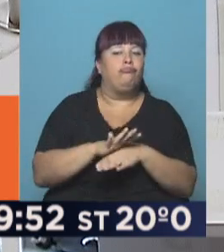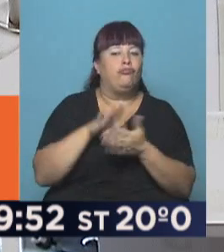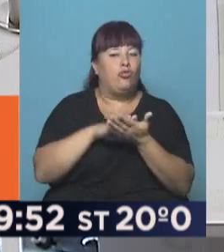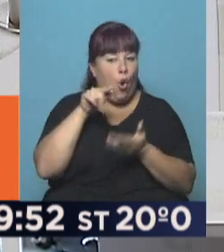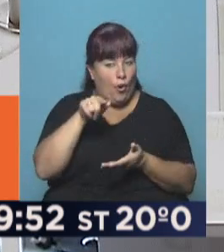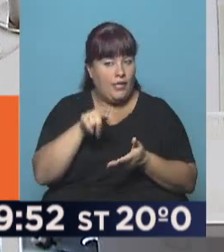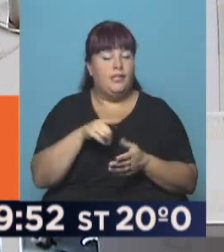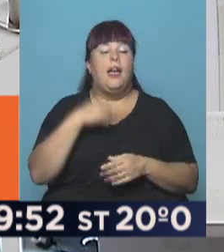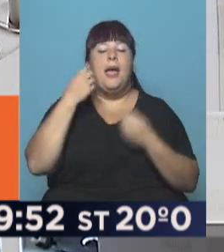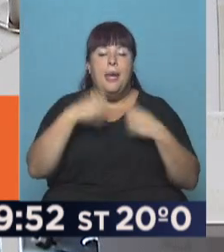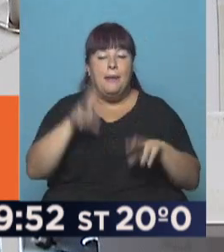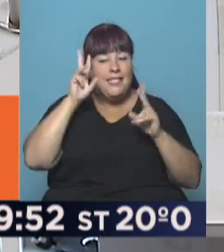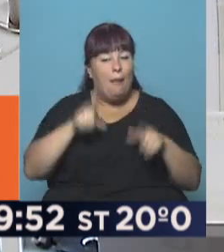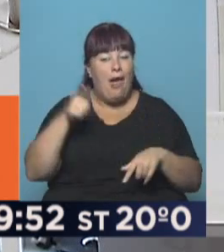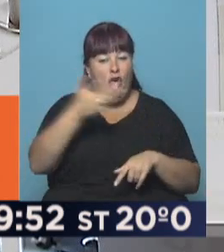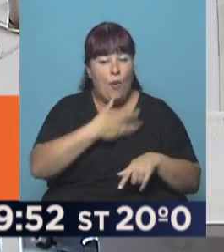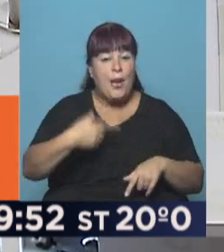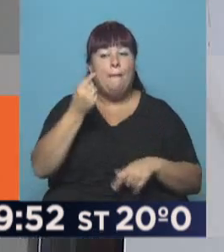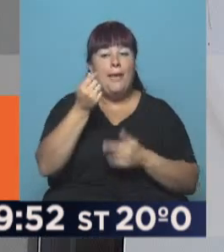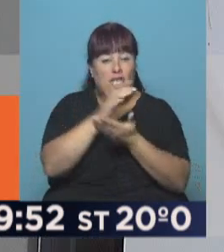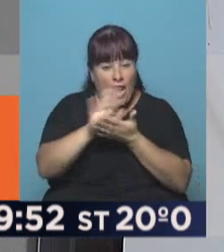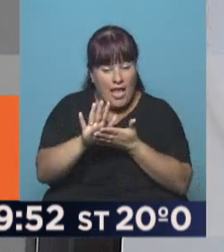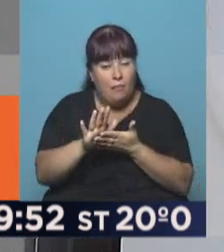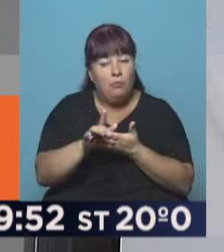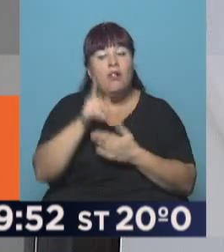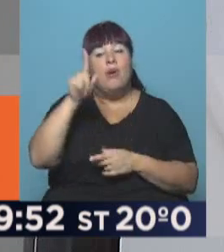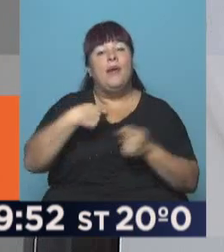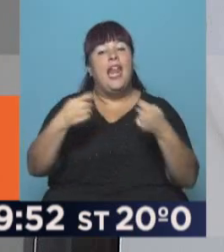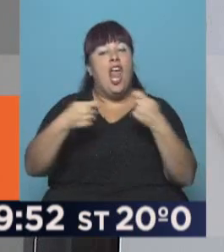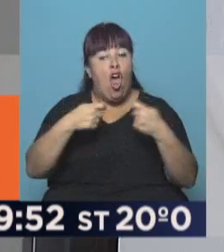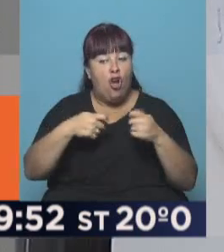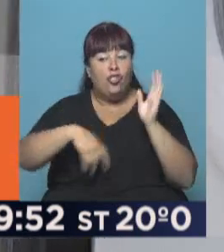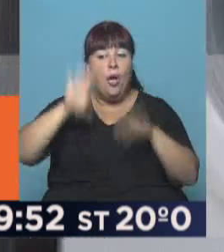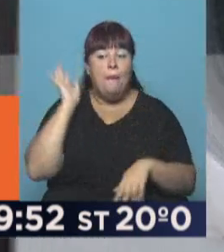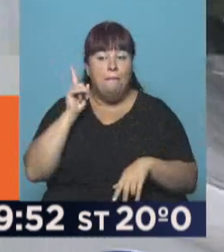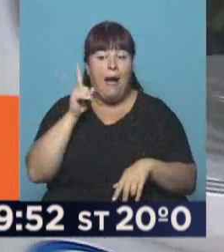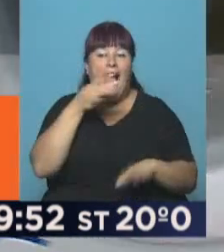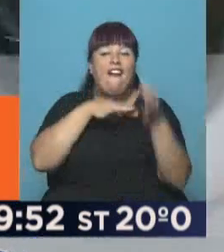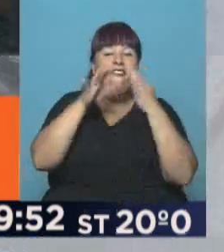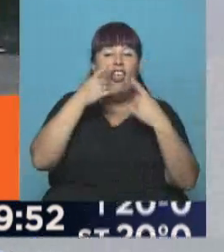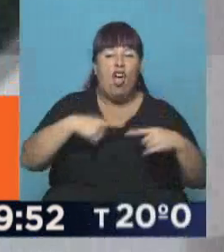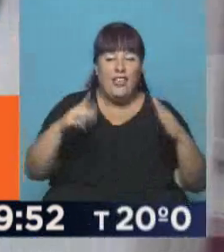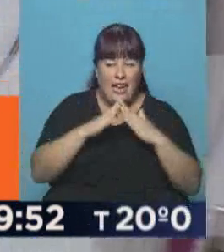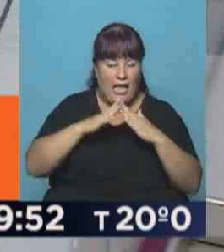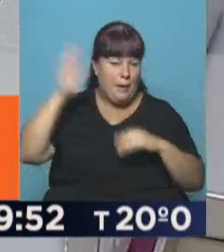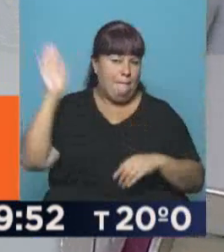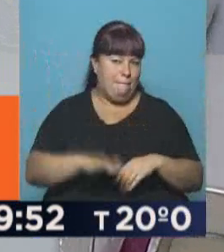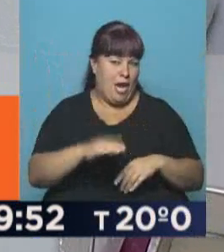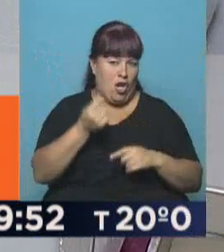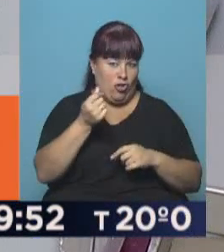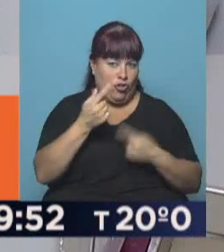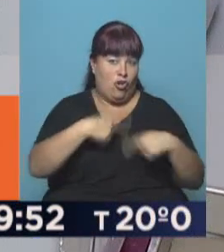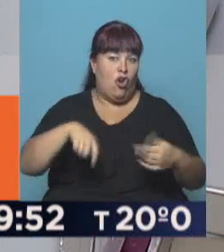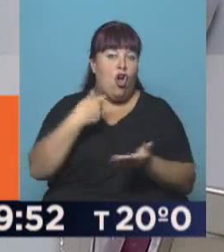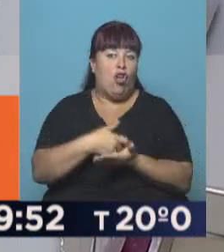tema. La puesta en vigencia del plan oficial Precios Transparentes logró que algunos comercios, especialmente los de venta de electrodomésticos, bajaran los valores